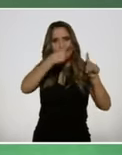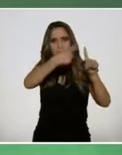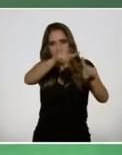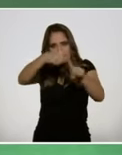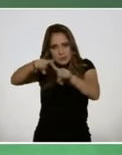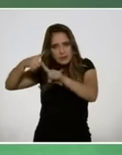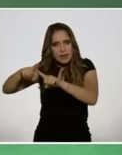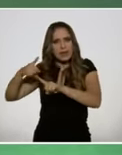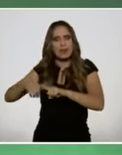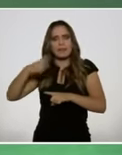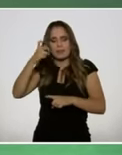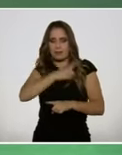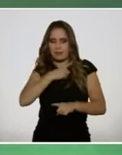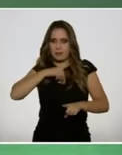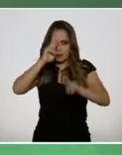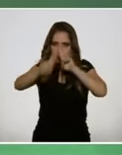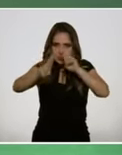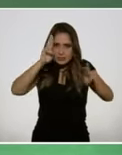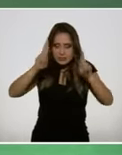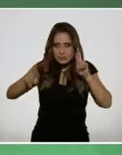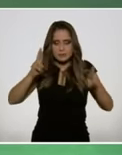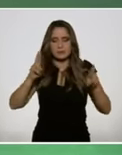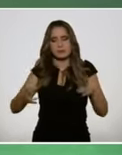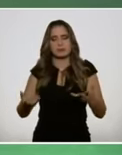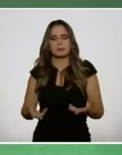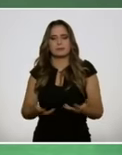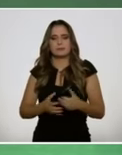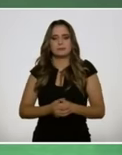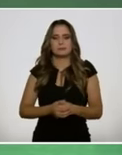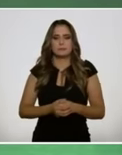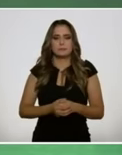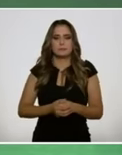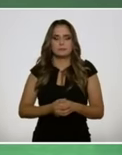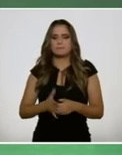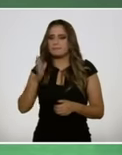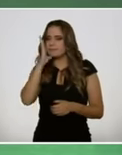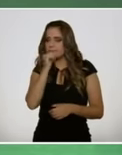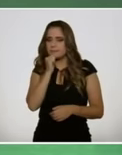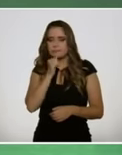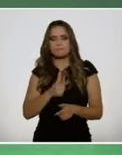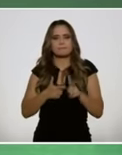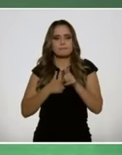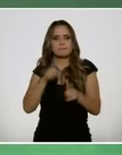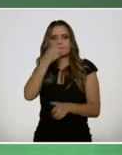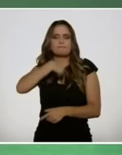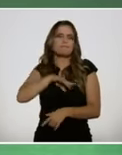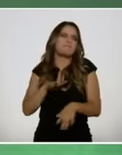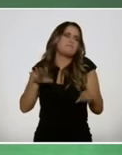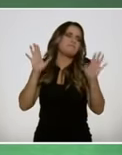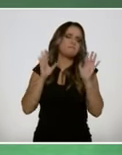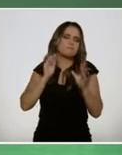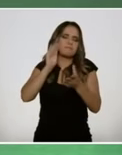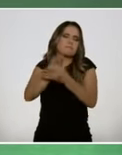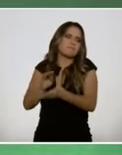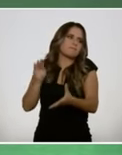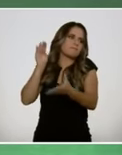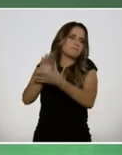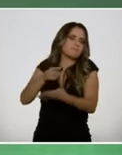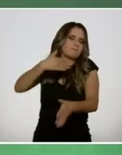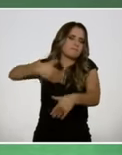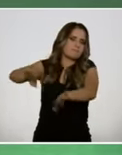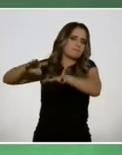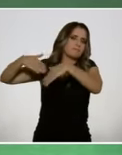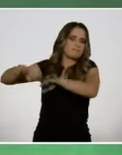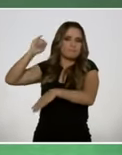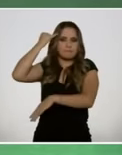aquí Jesús, y la reivindicación de identidad nacional. No podemos permanecer ajenos ni inmutables ante todo lo que se da con